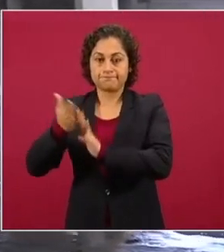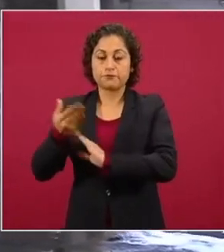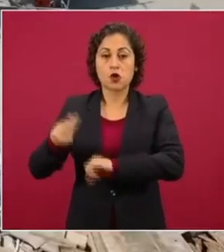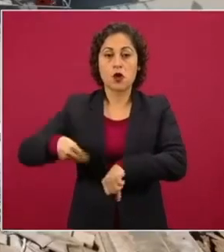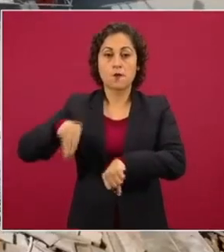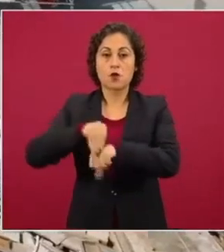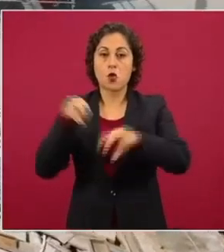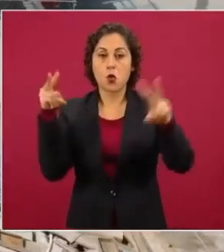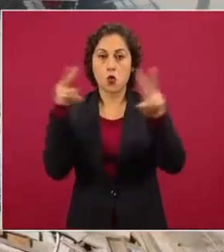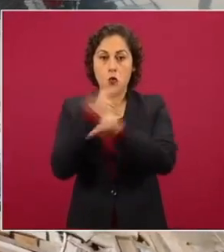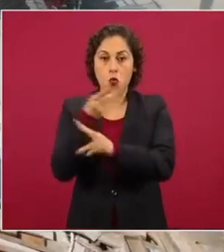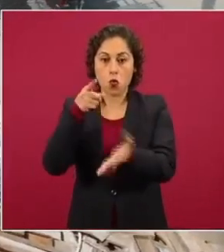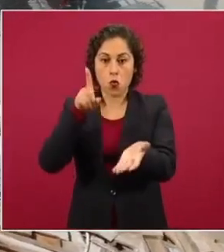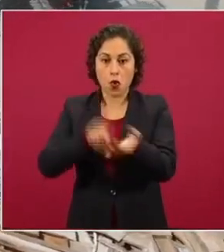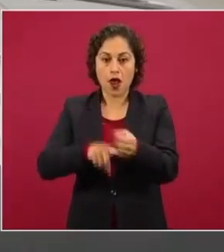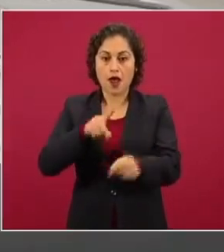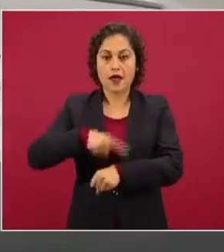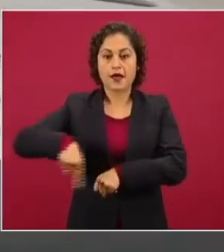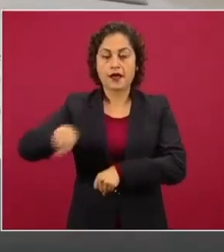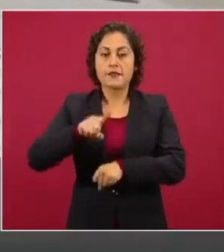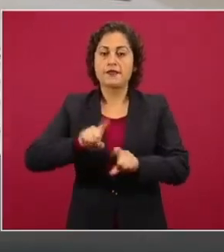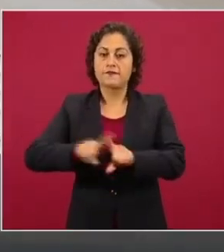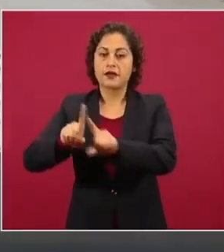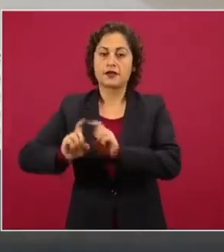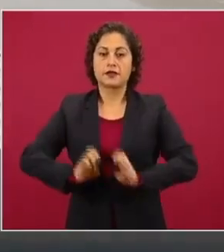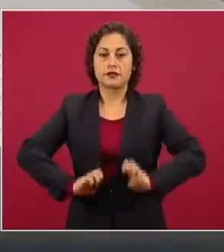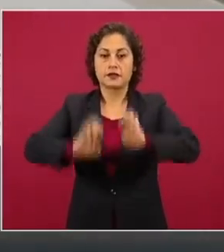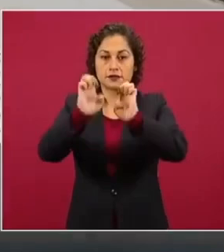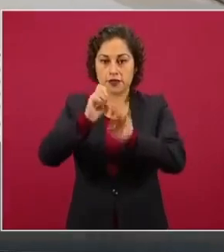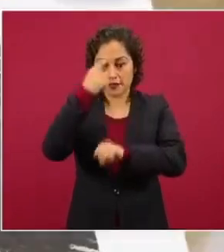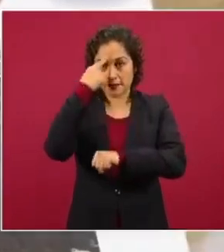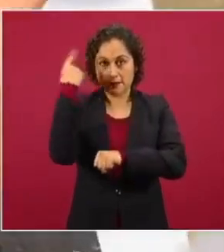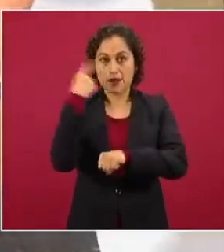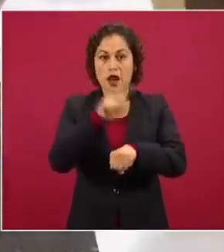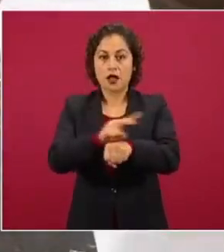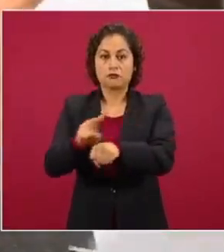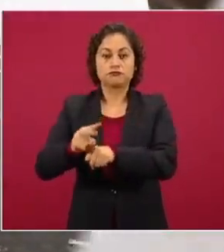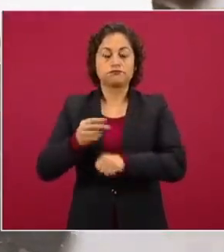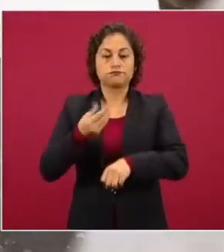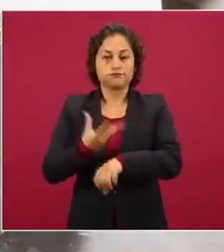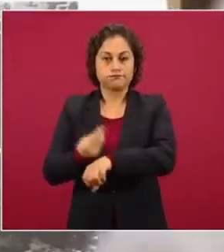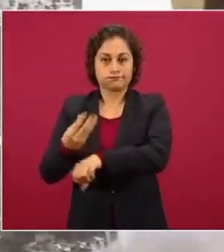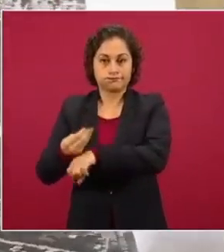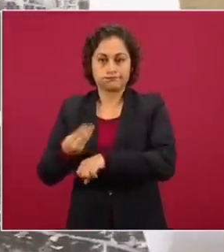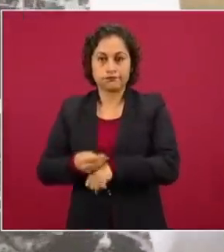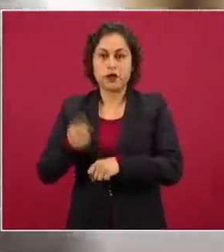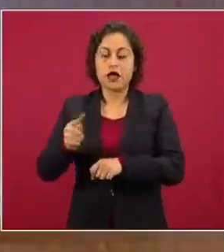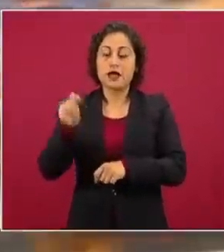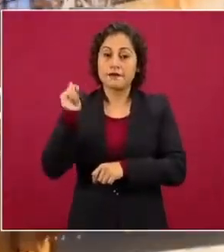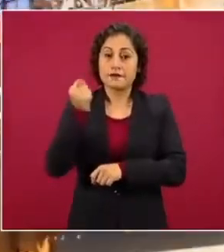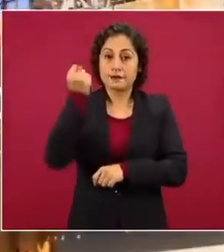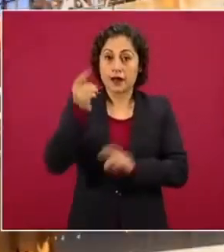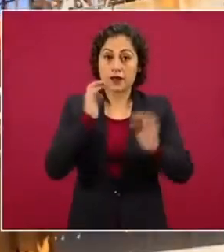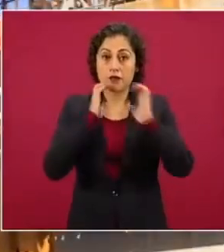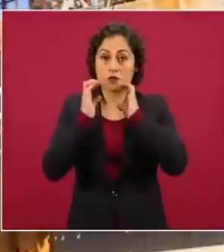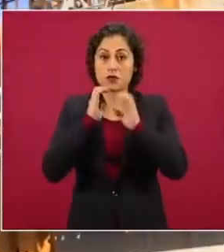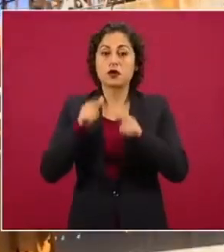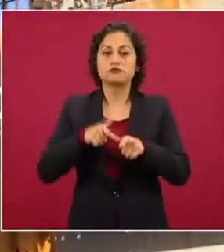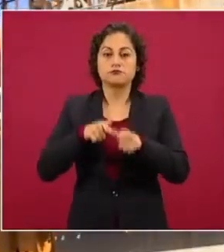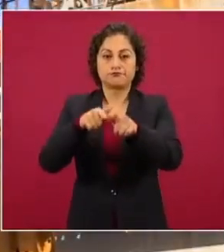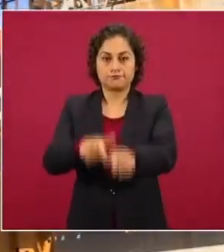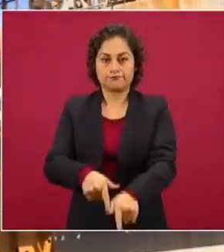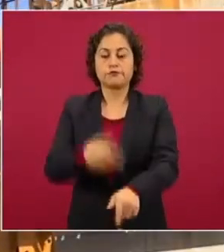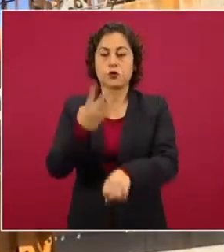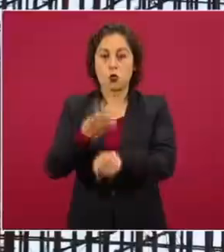y drenaje de los edificios de salvaguarda, mantenimiento y telecomunicaciones se lleva a cabo de acuerdo a programa. En el cuarto de control